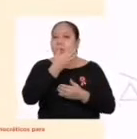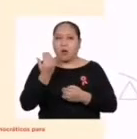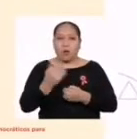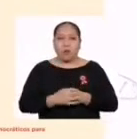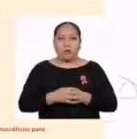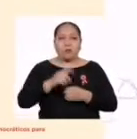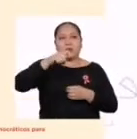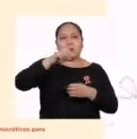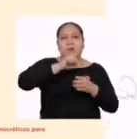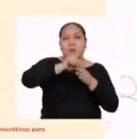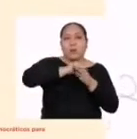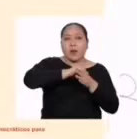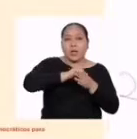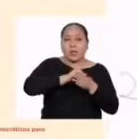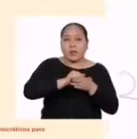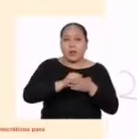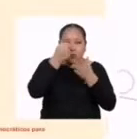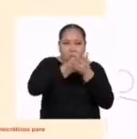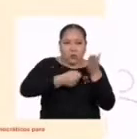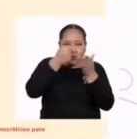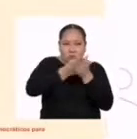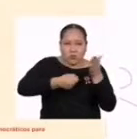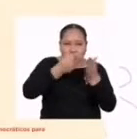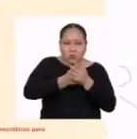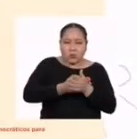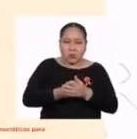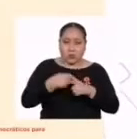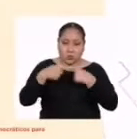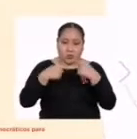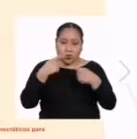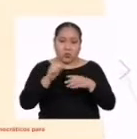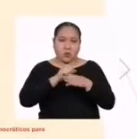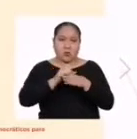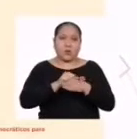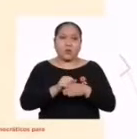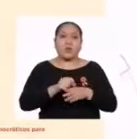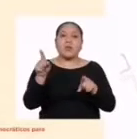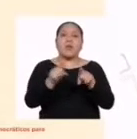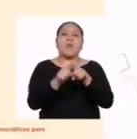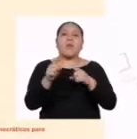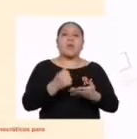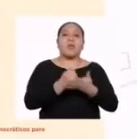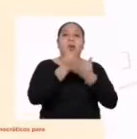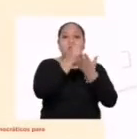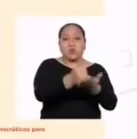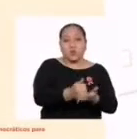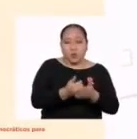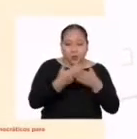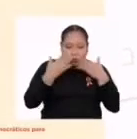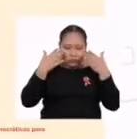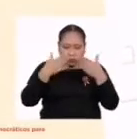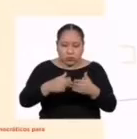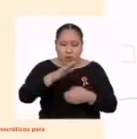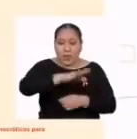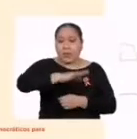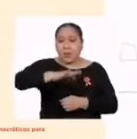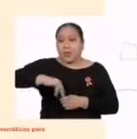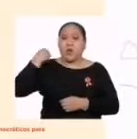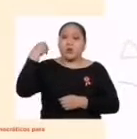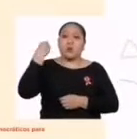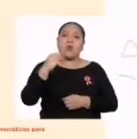práctica, de la constancia o perseverancia y la disciplina. Así como también favorece de manera particular a